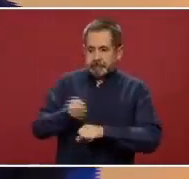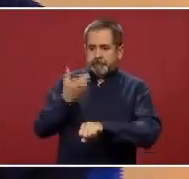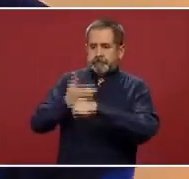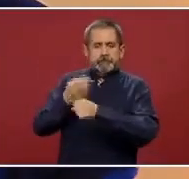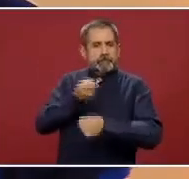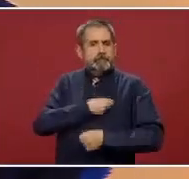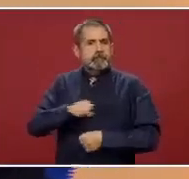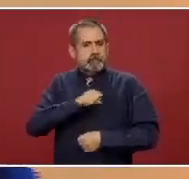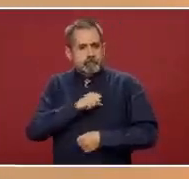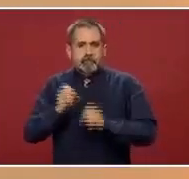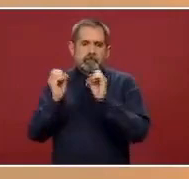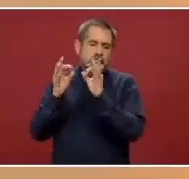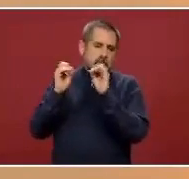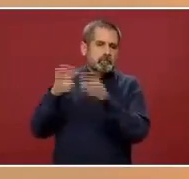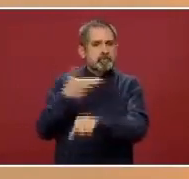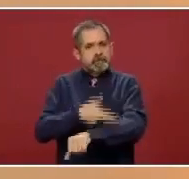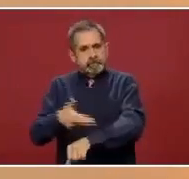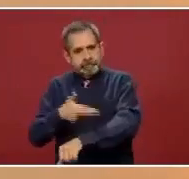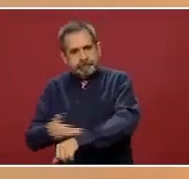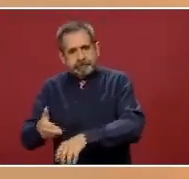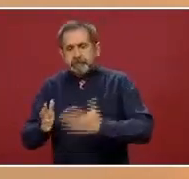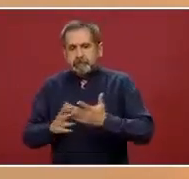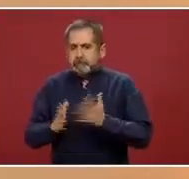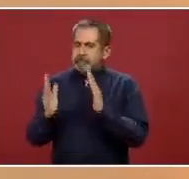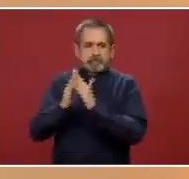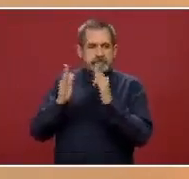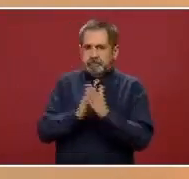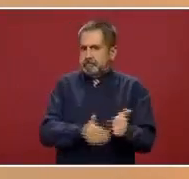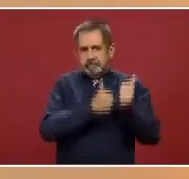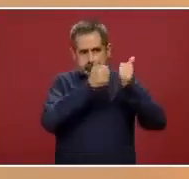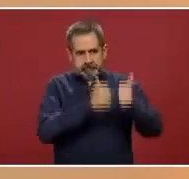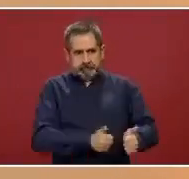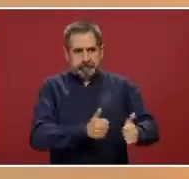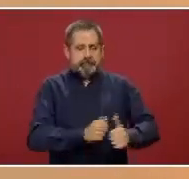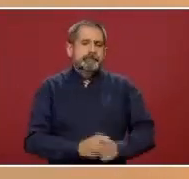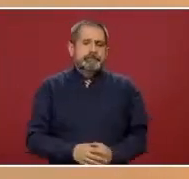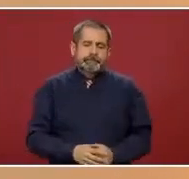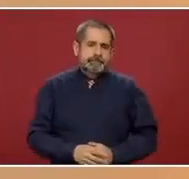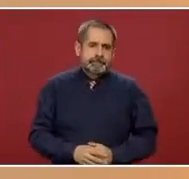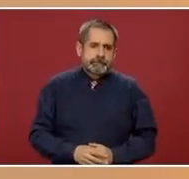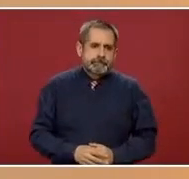de trámite, que se quede en casa.